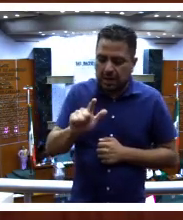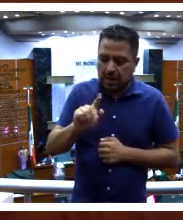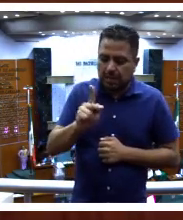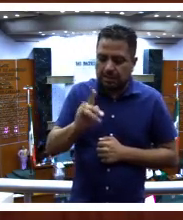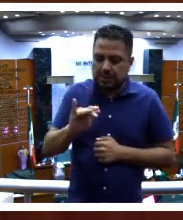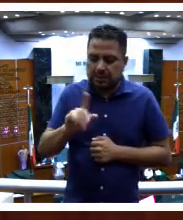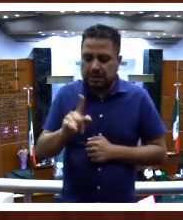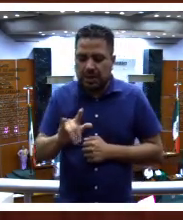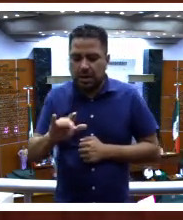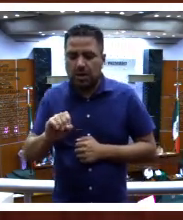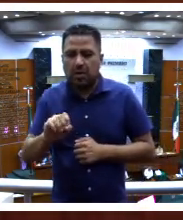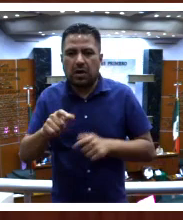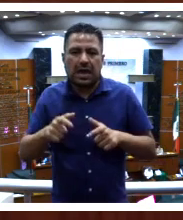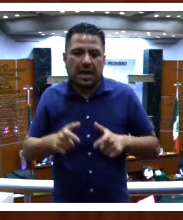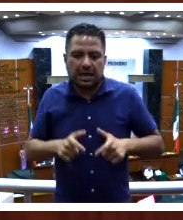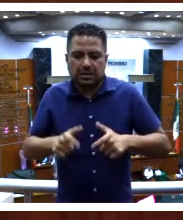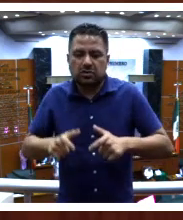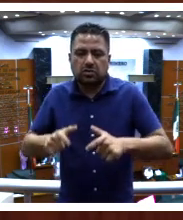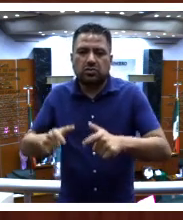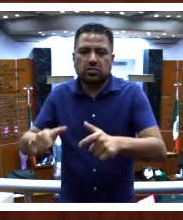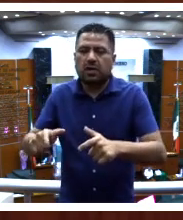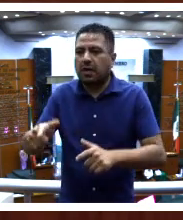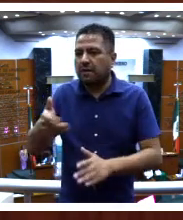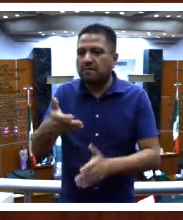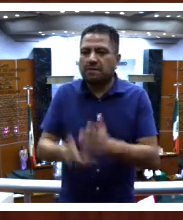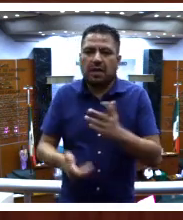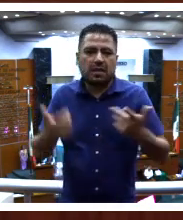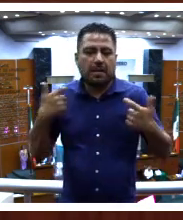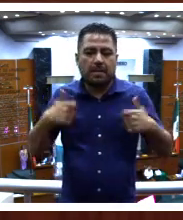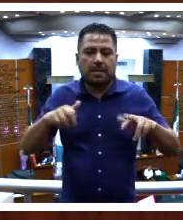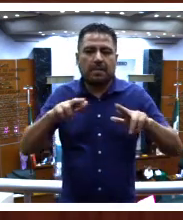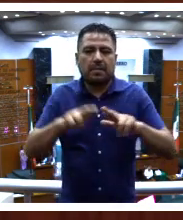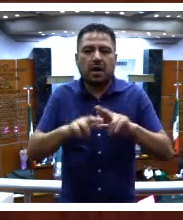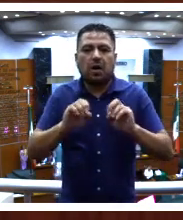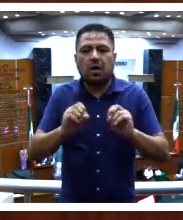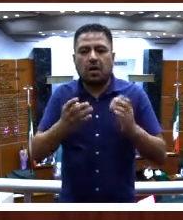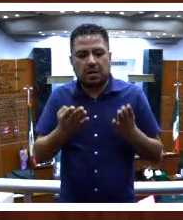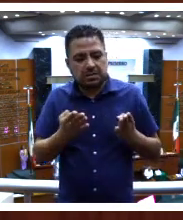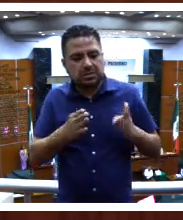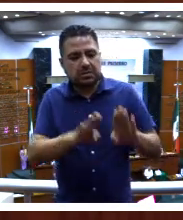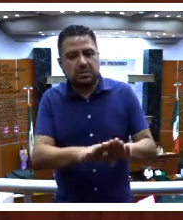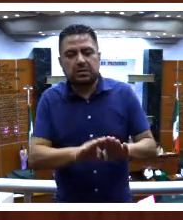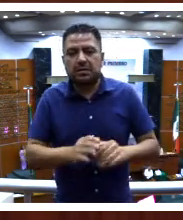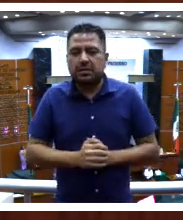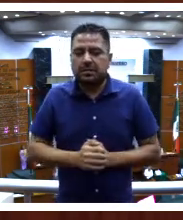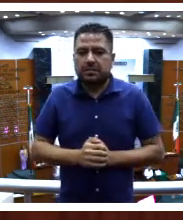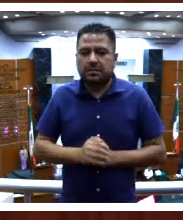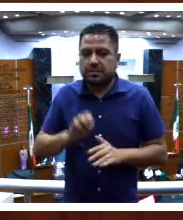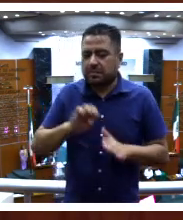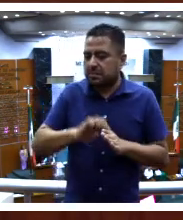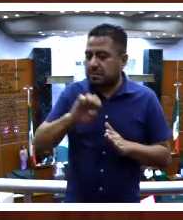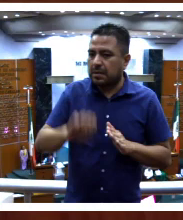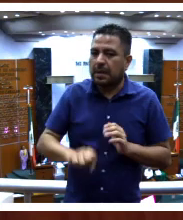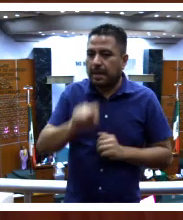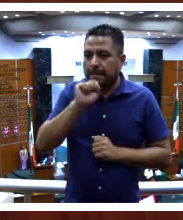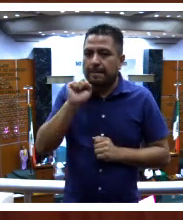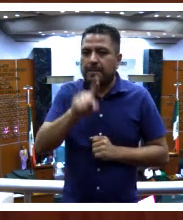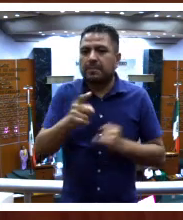del municipio de Quechultenango le falta maestro o está cerrada. Por ejemplo,